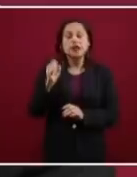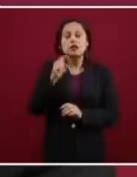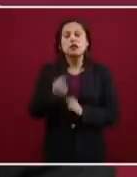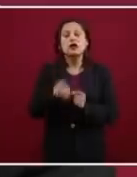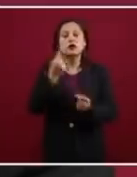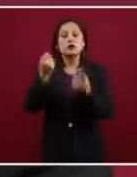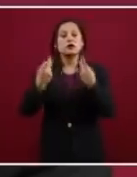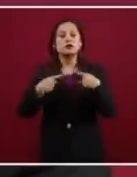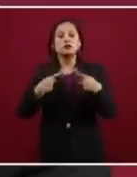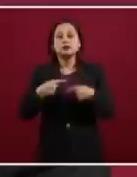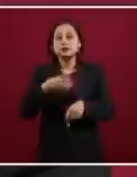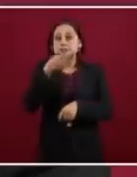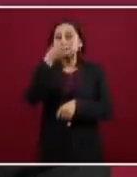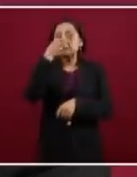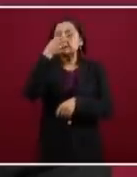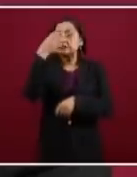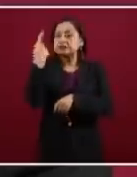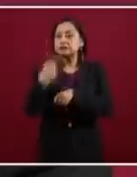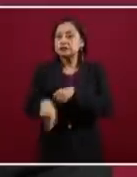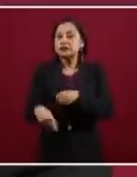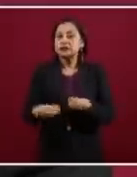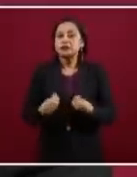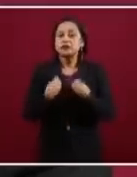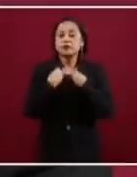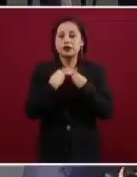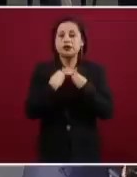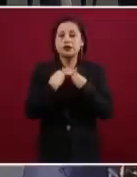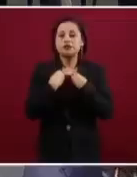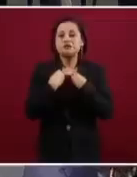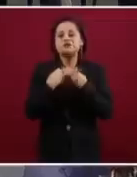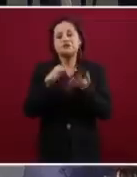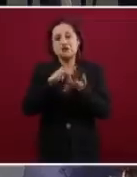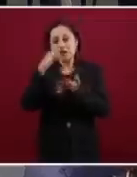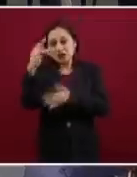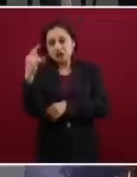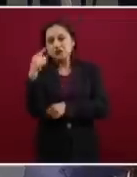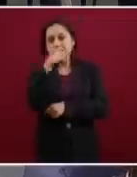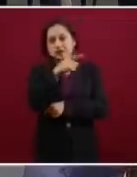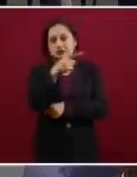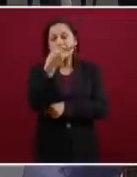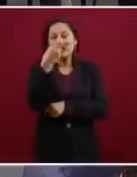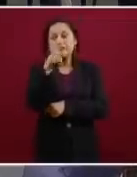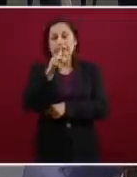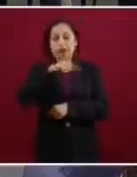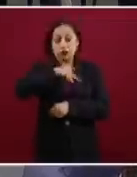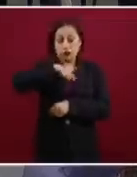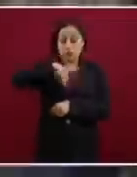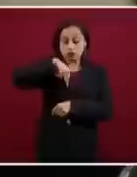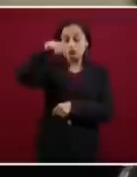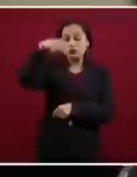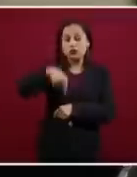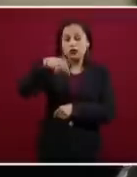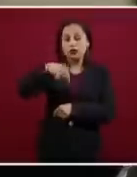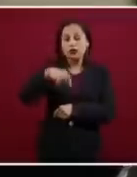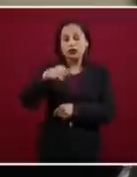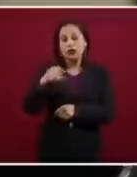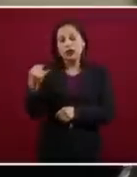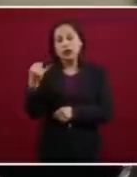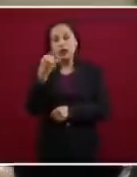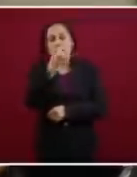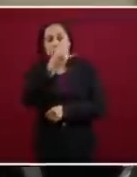que estamos lejos tenemos emociones encontradas porque por mucho tiempo